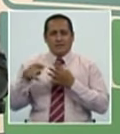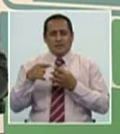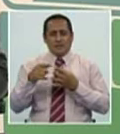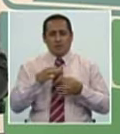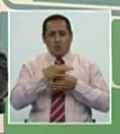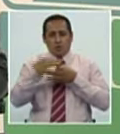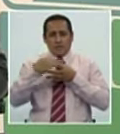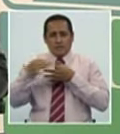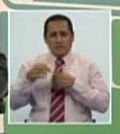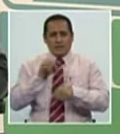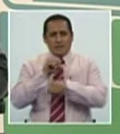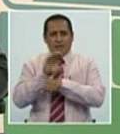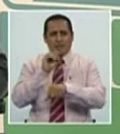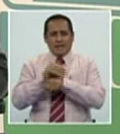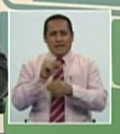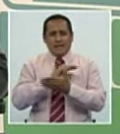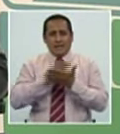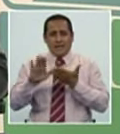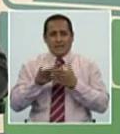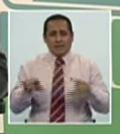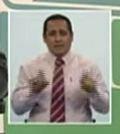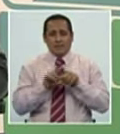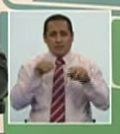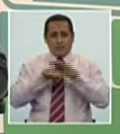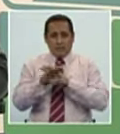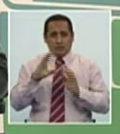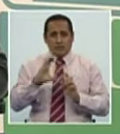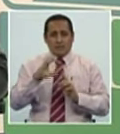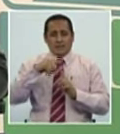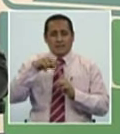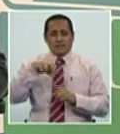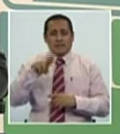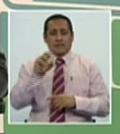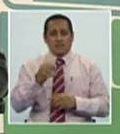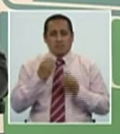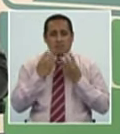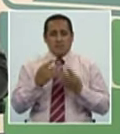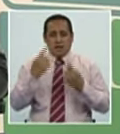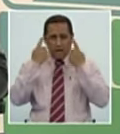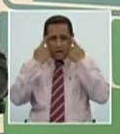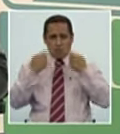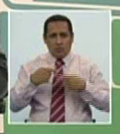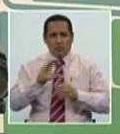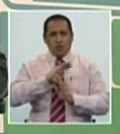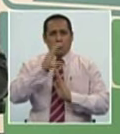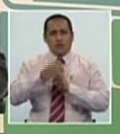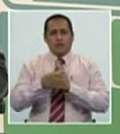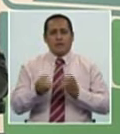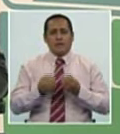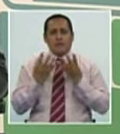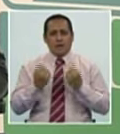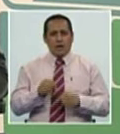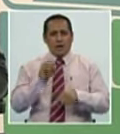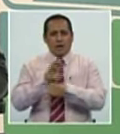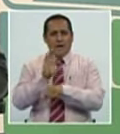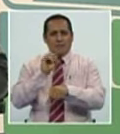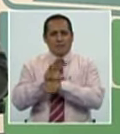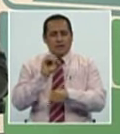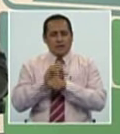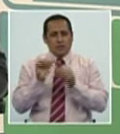otras regiones del país se capaciten gratuitamente en el CEDPRO. Muy buena la iniciativa de CONADIS, así que